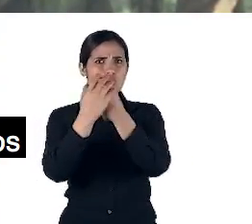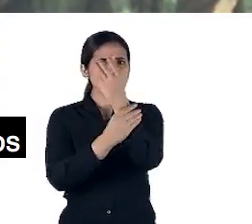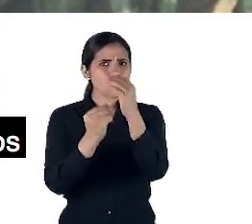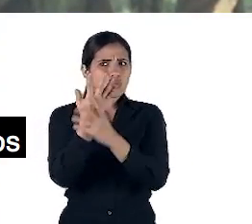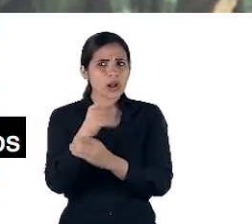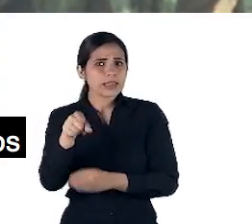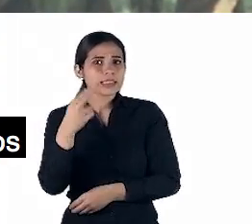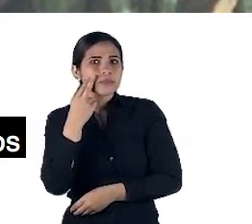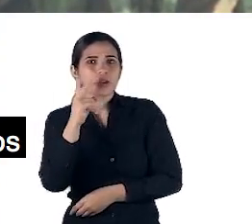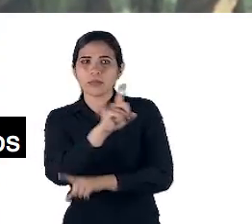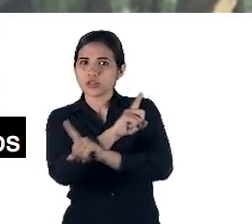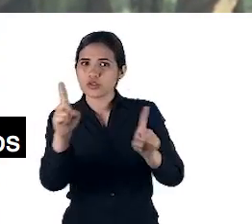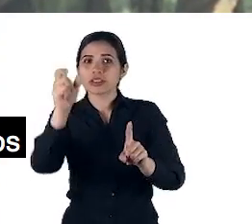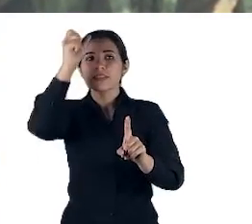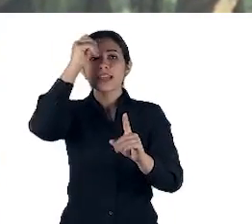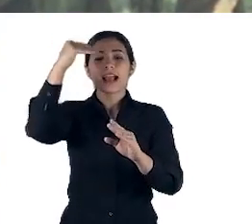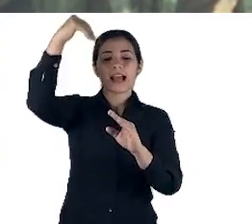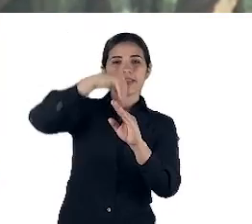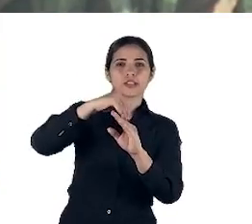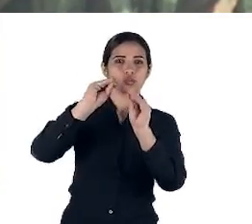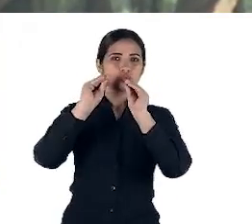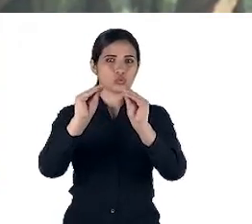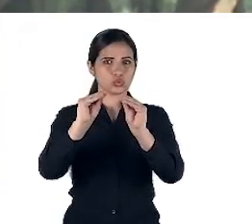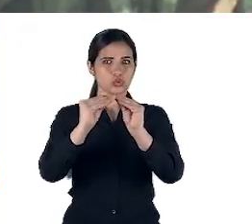debajo de tu guante. Lavando las manos antes